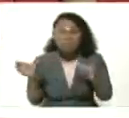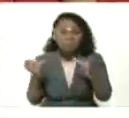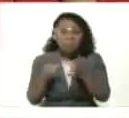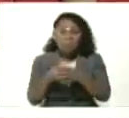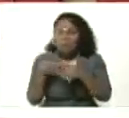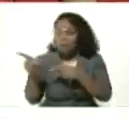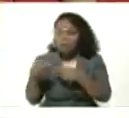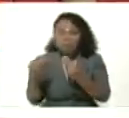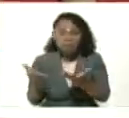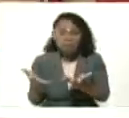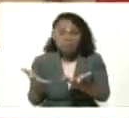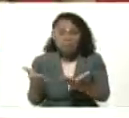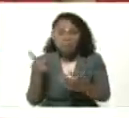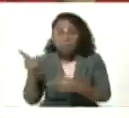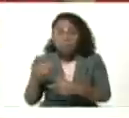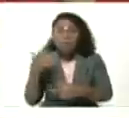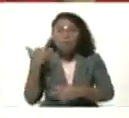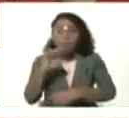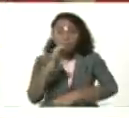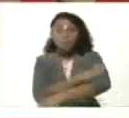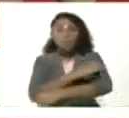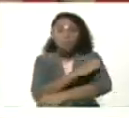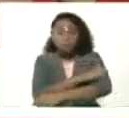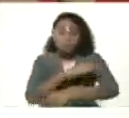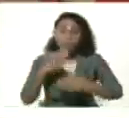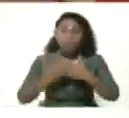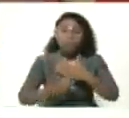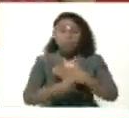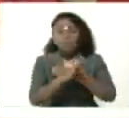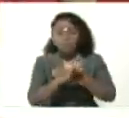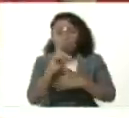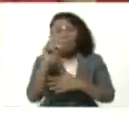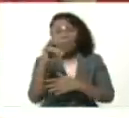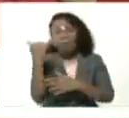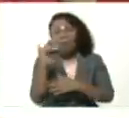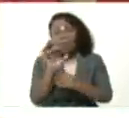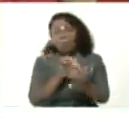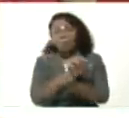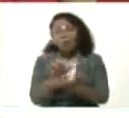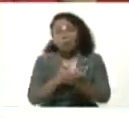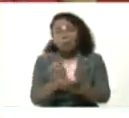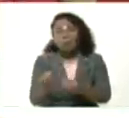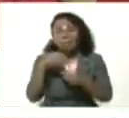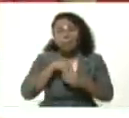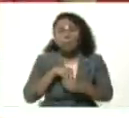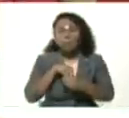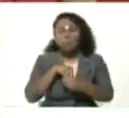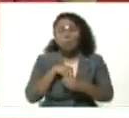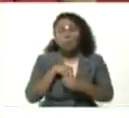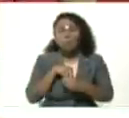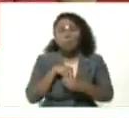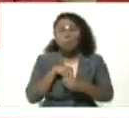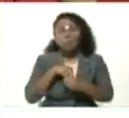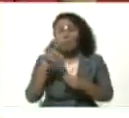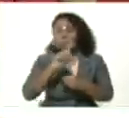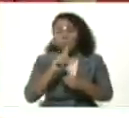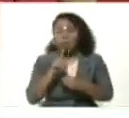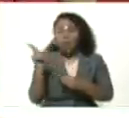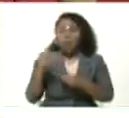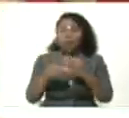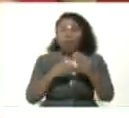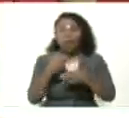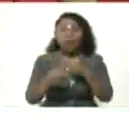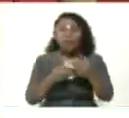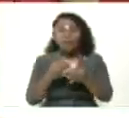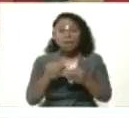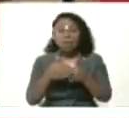ellos. Ahora, que hay una oposición que va avanzando, que también tiene sus problemas internos. No es que ellos son, tienen